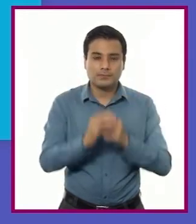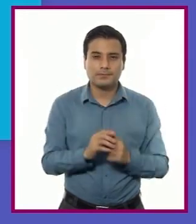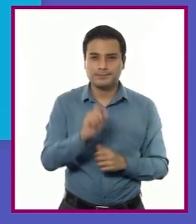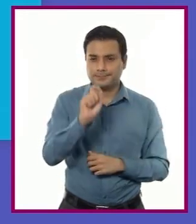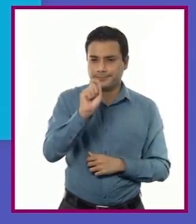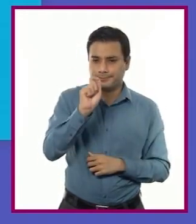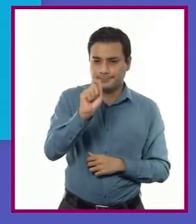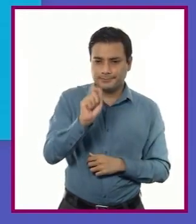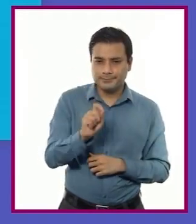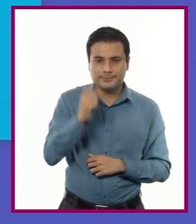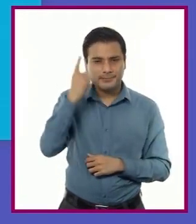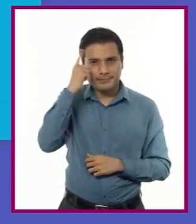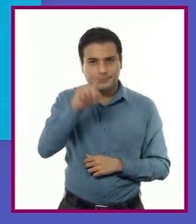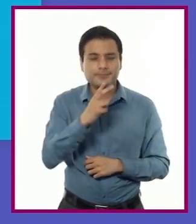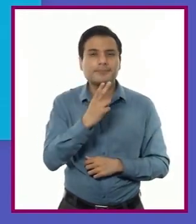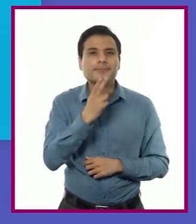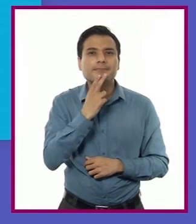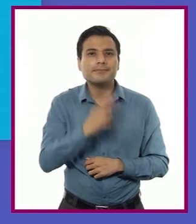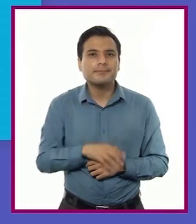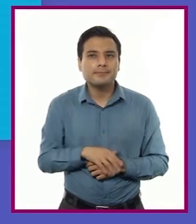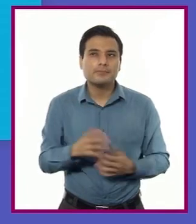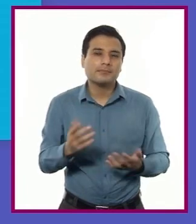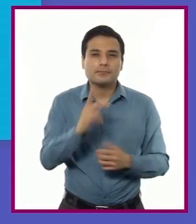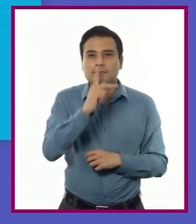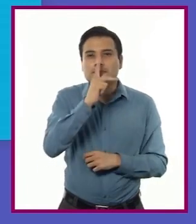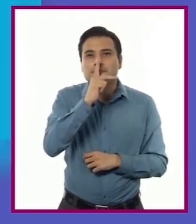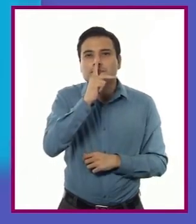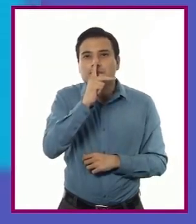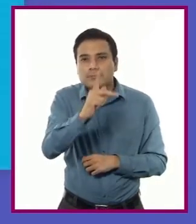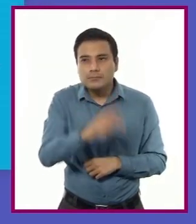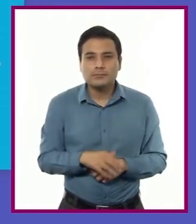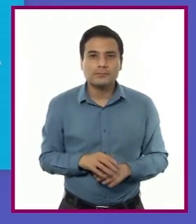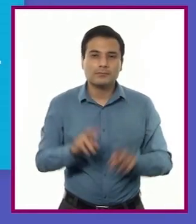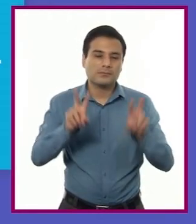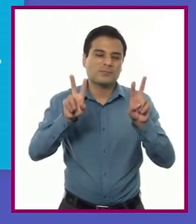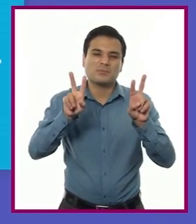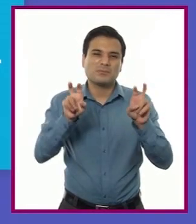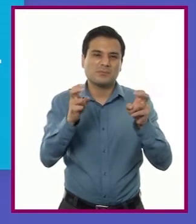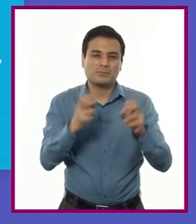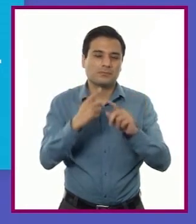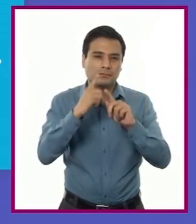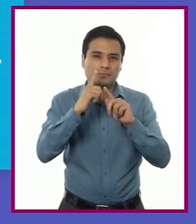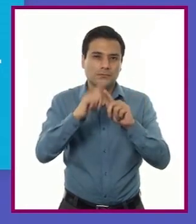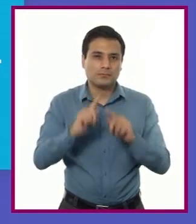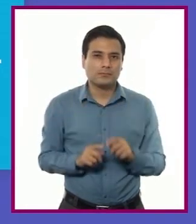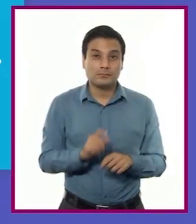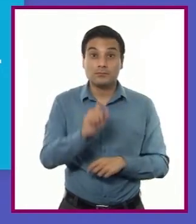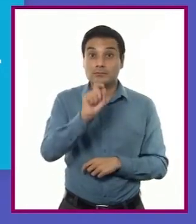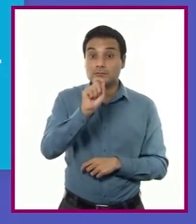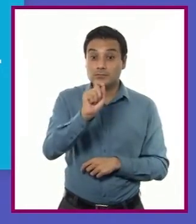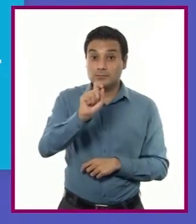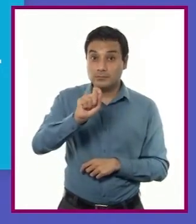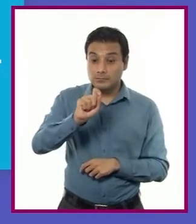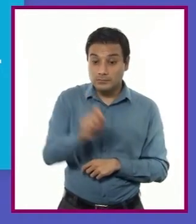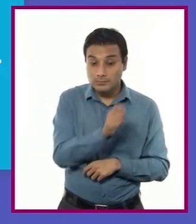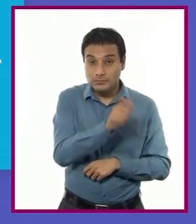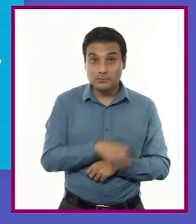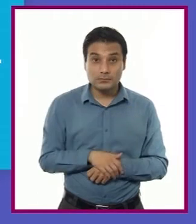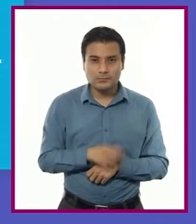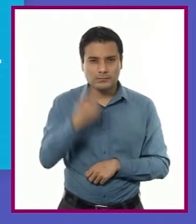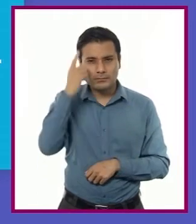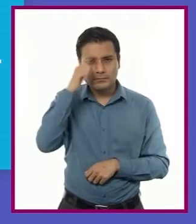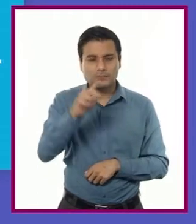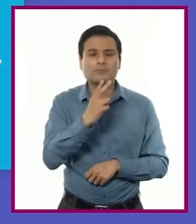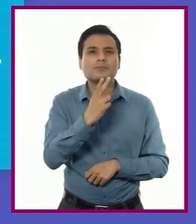se deben utilizar para introducir ciertas palabras o citas textuales de alguien. El punto y coma, por su parte, se emplea